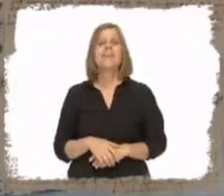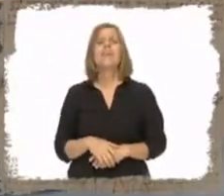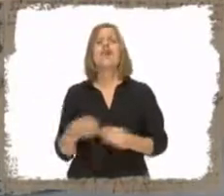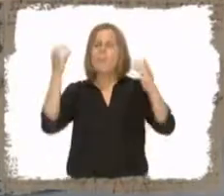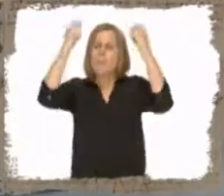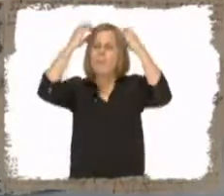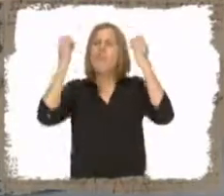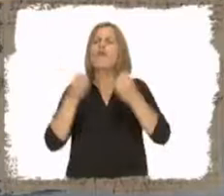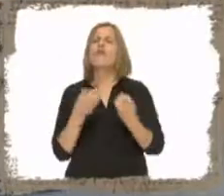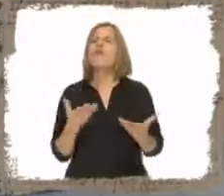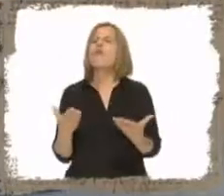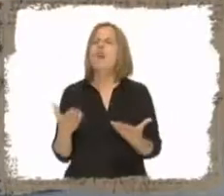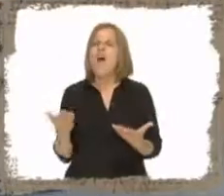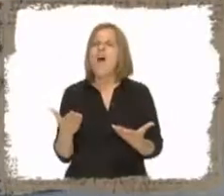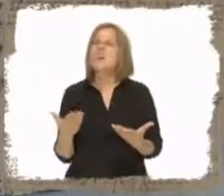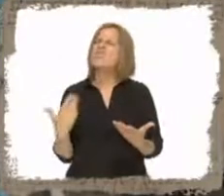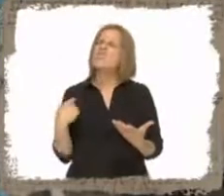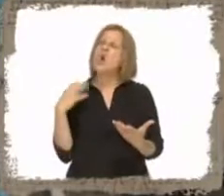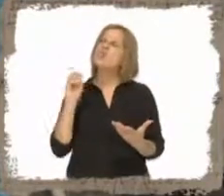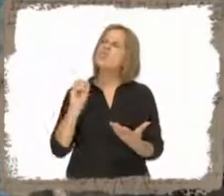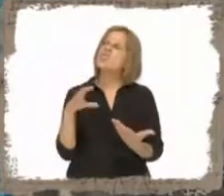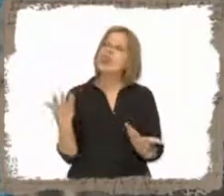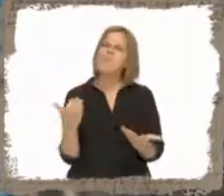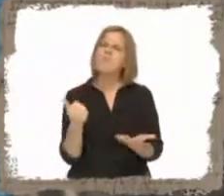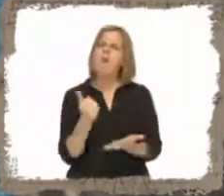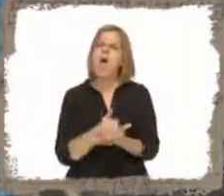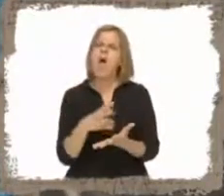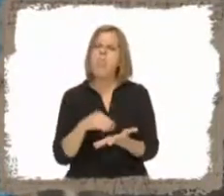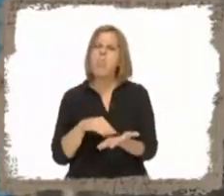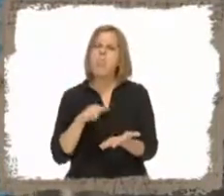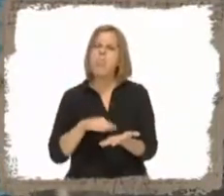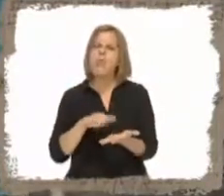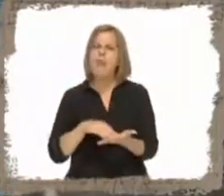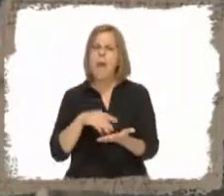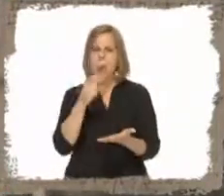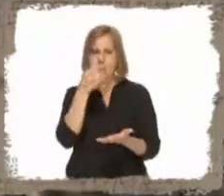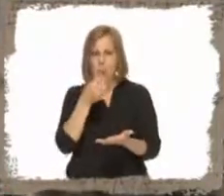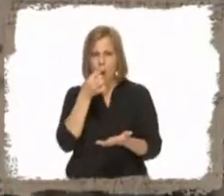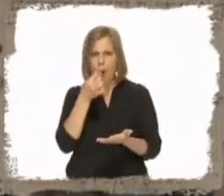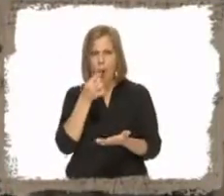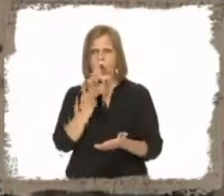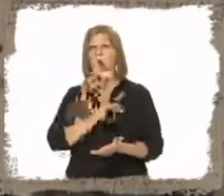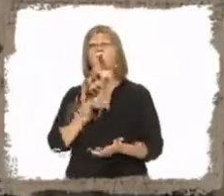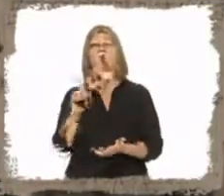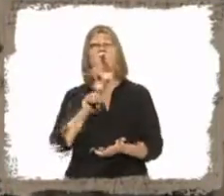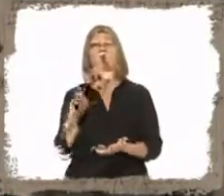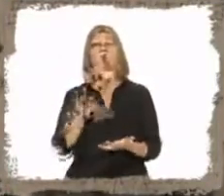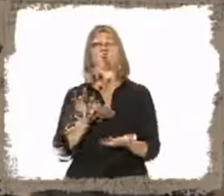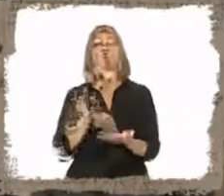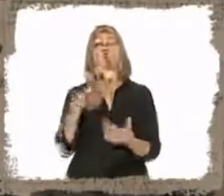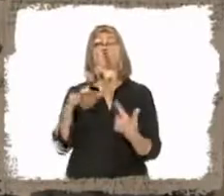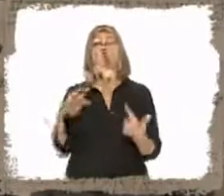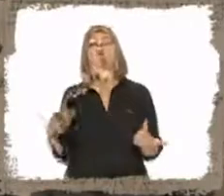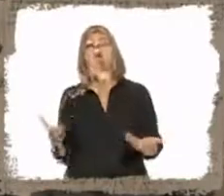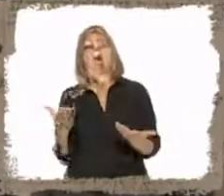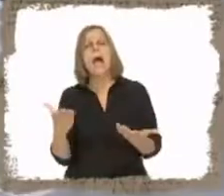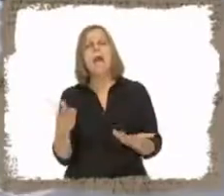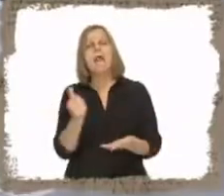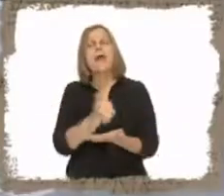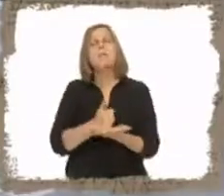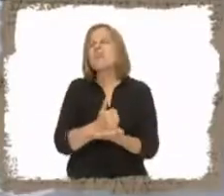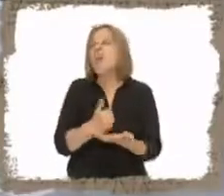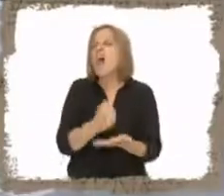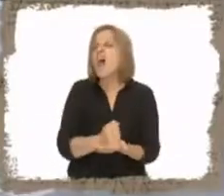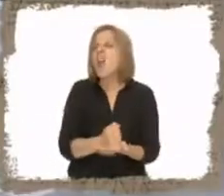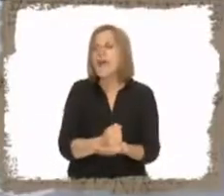Piki, ¿cómo era eso que hacían? ¿Cómo se llamaba esa cosa pegajosa que hacían? ¿Moco? No, esa cosa pegajosa que